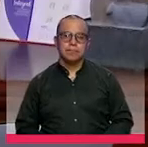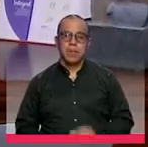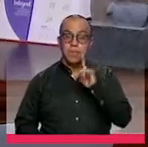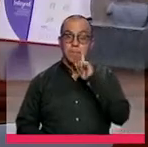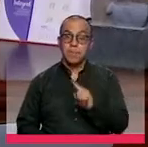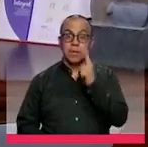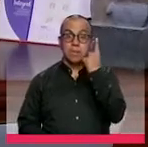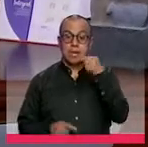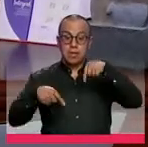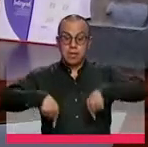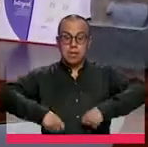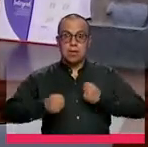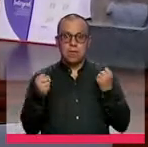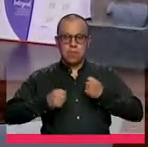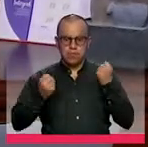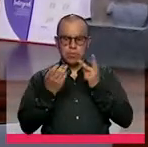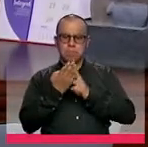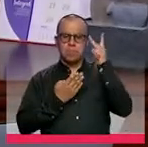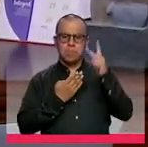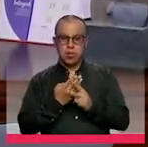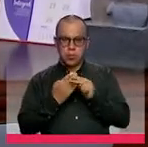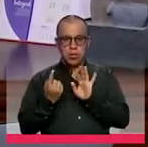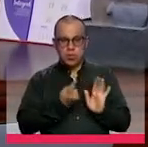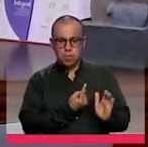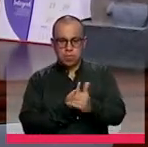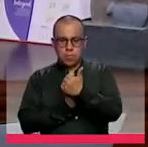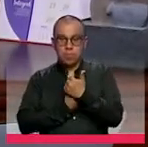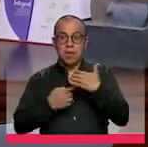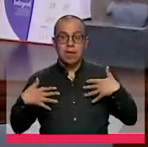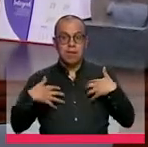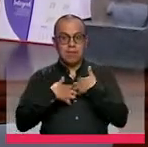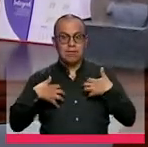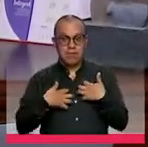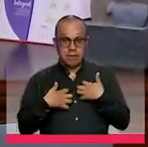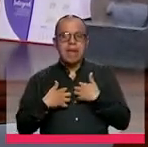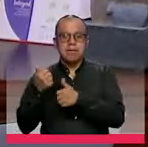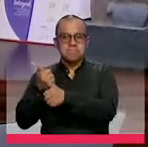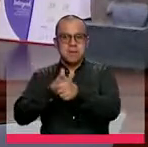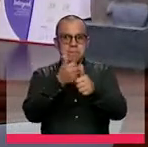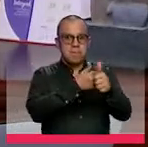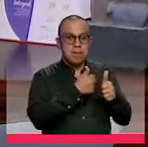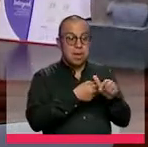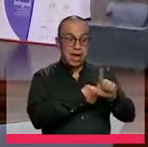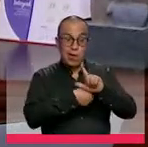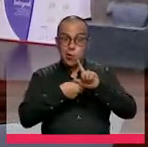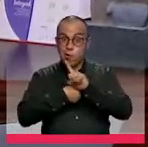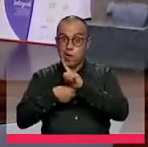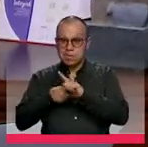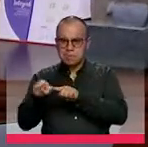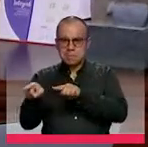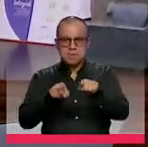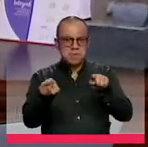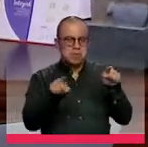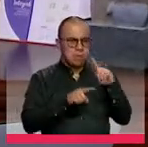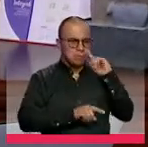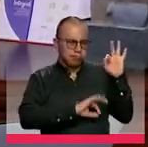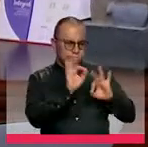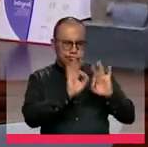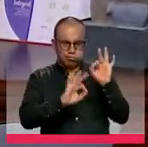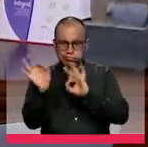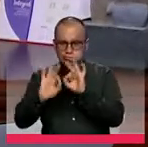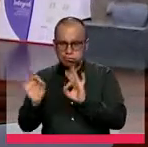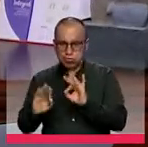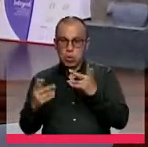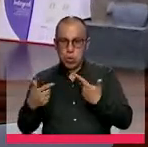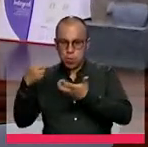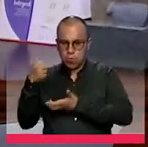primera vez en Bogotá habrá proyectos de protección animal. Cada una de las 20 localidades podrá organizar sus proyectos con